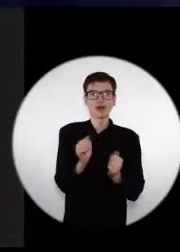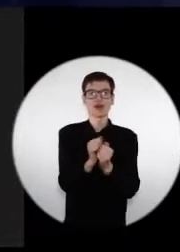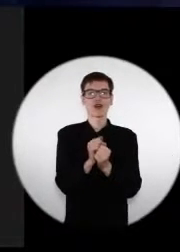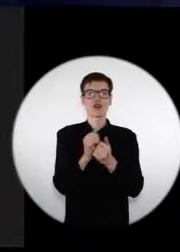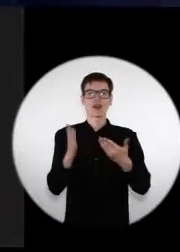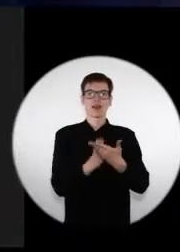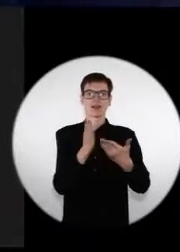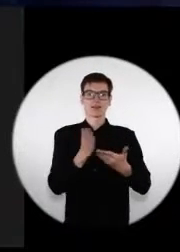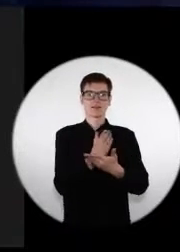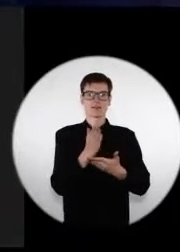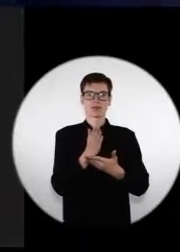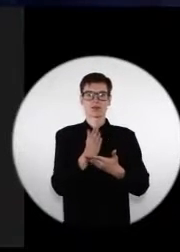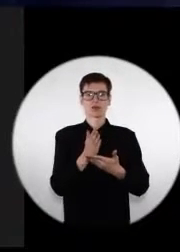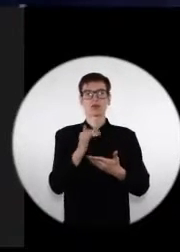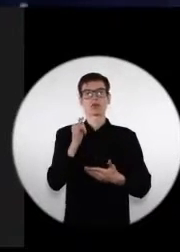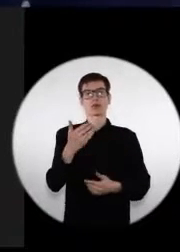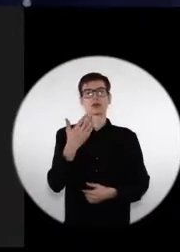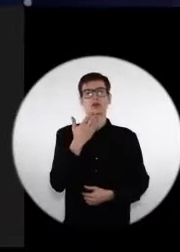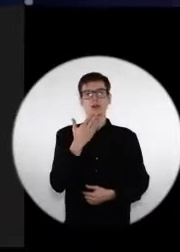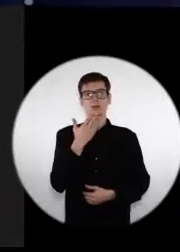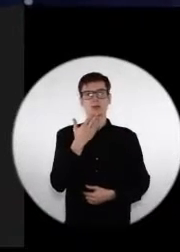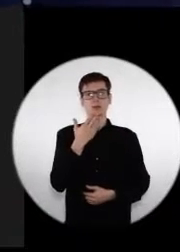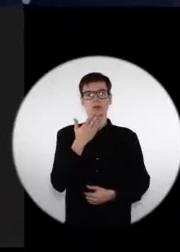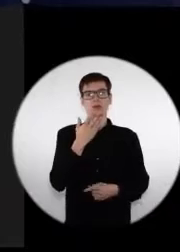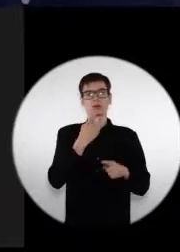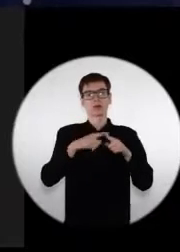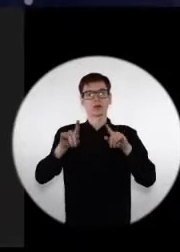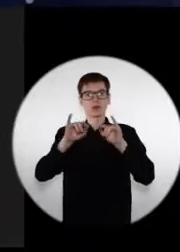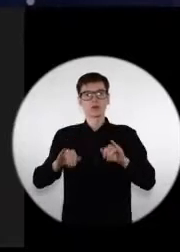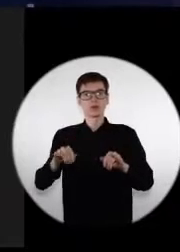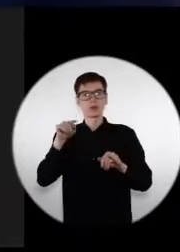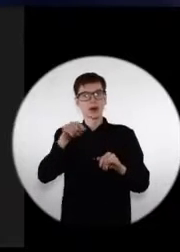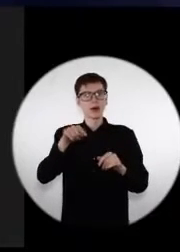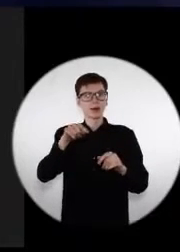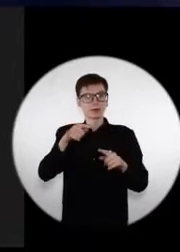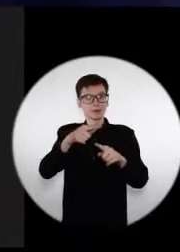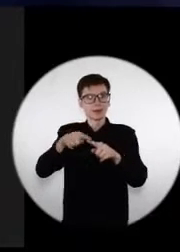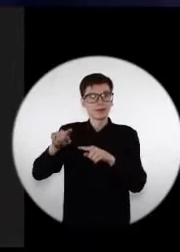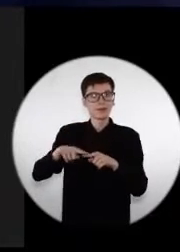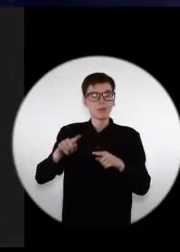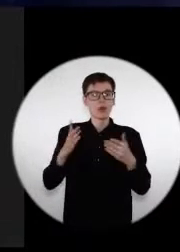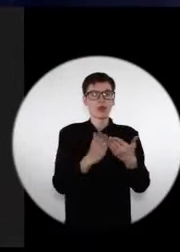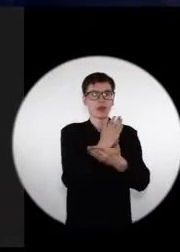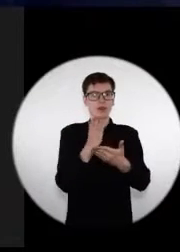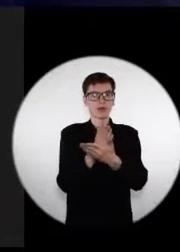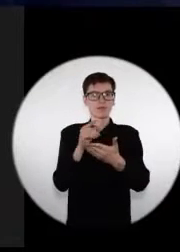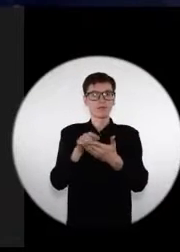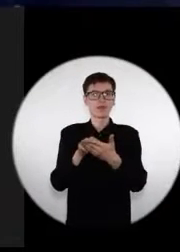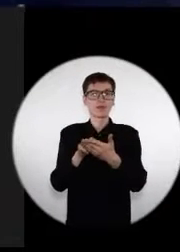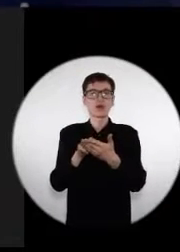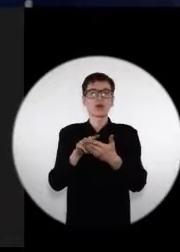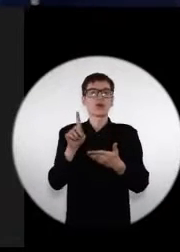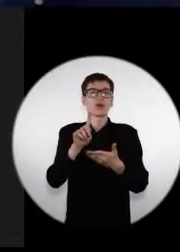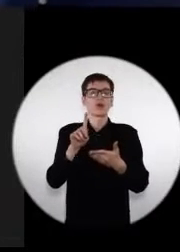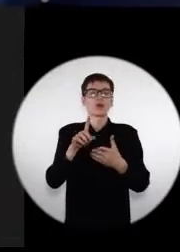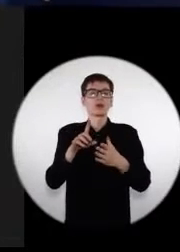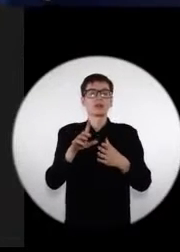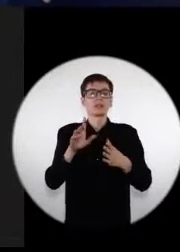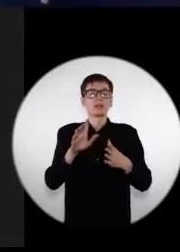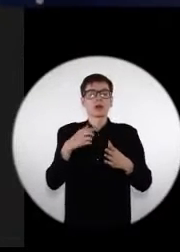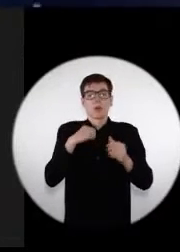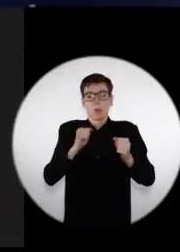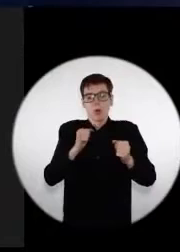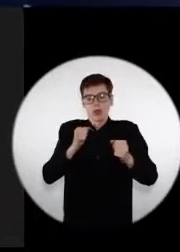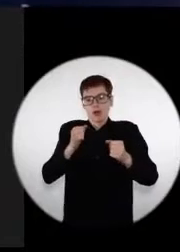interpretación de por medio de que esto era más ellos directamente con el libro y por el otro lado